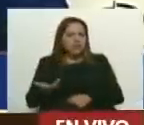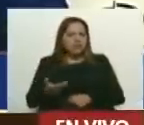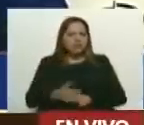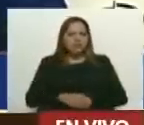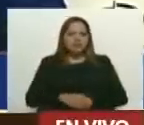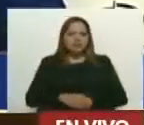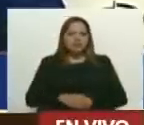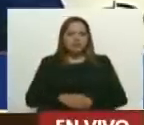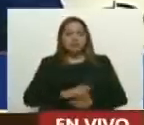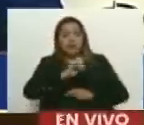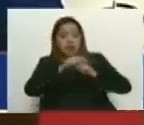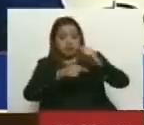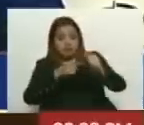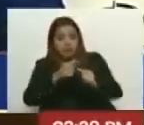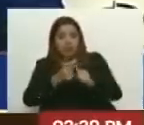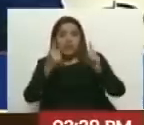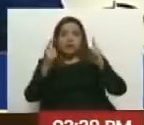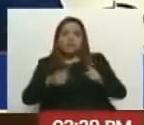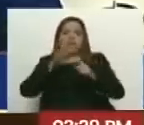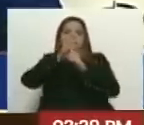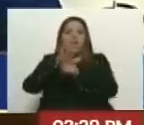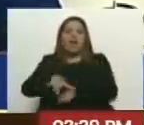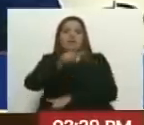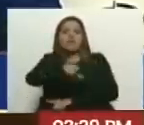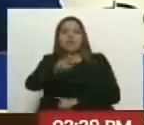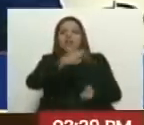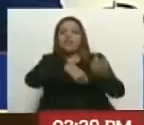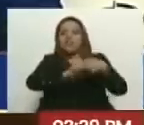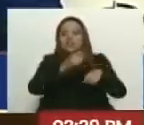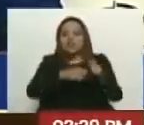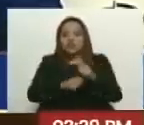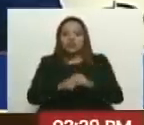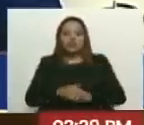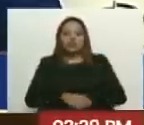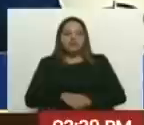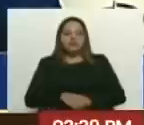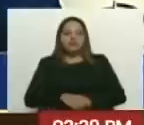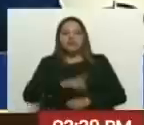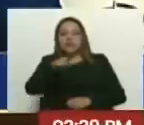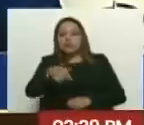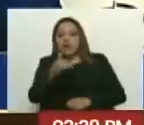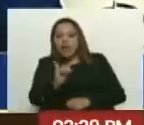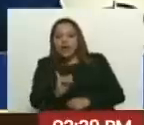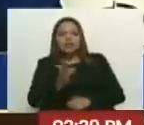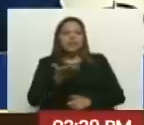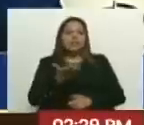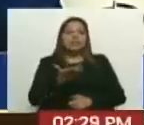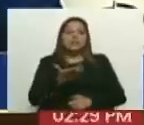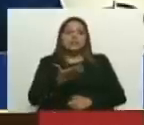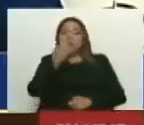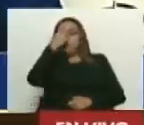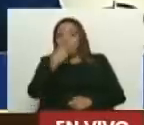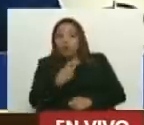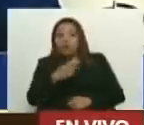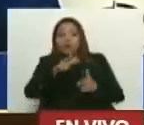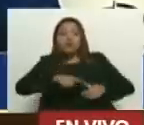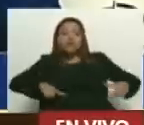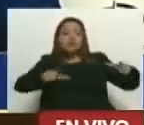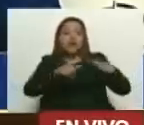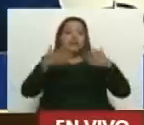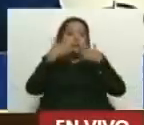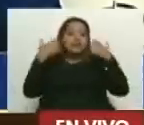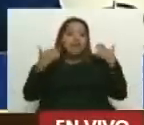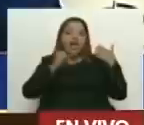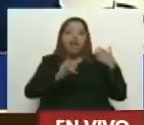Previo a esto, también atacó a los comerciantes, quienes prácticamente tiene arruinados en el Tigre. Los comercios que han